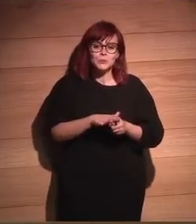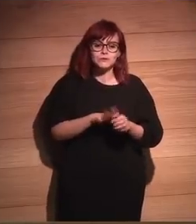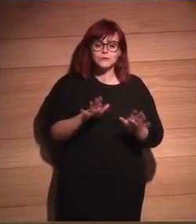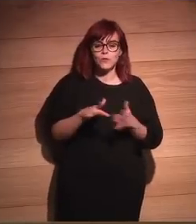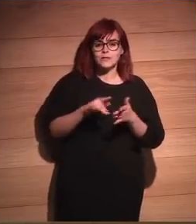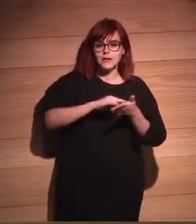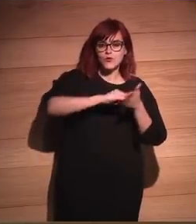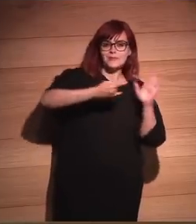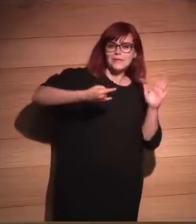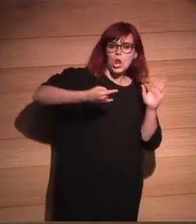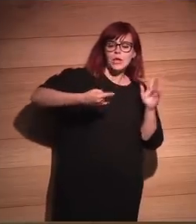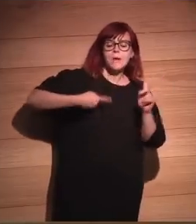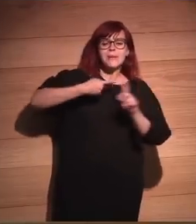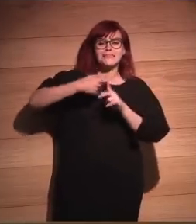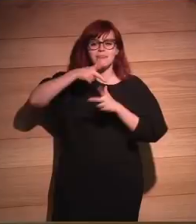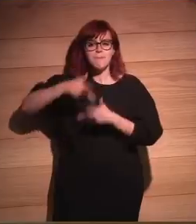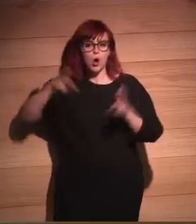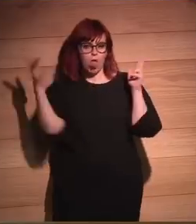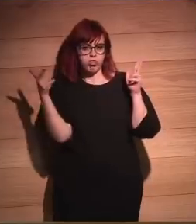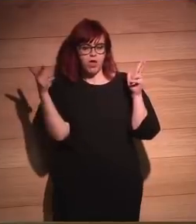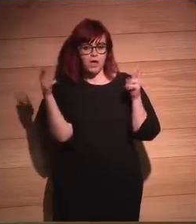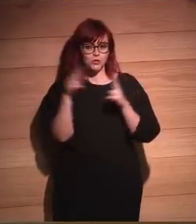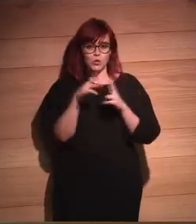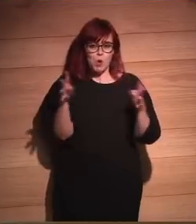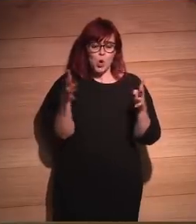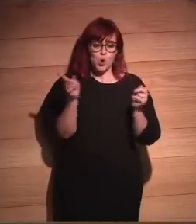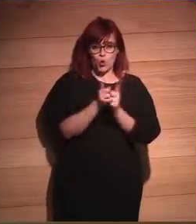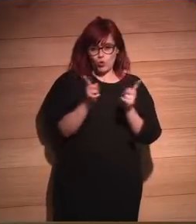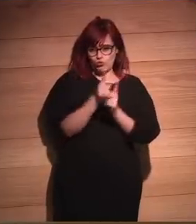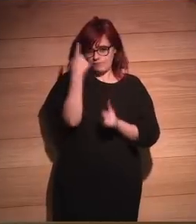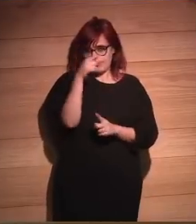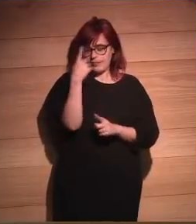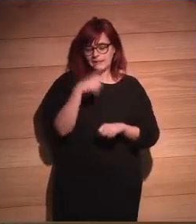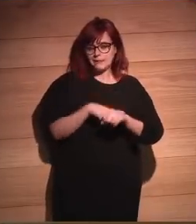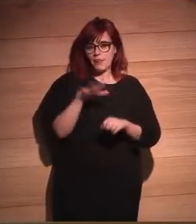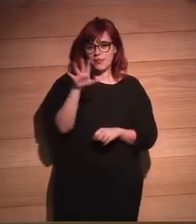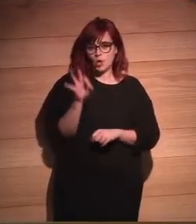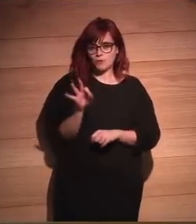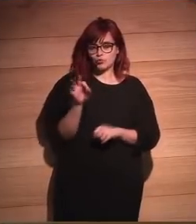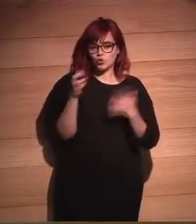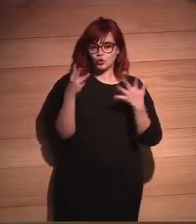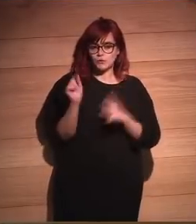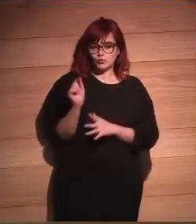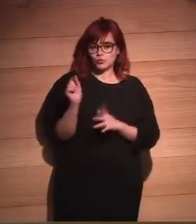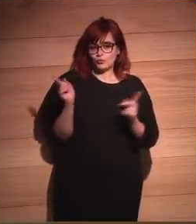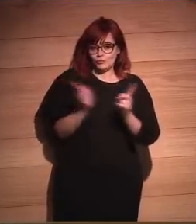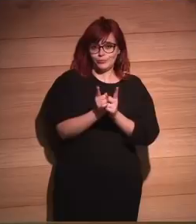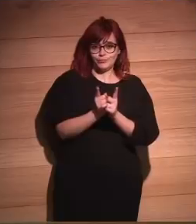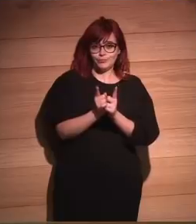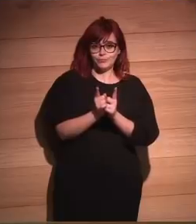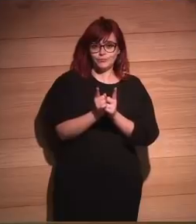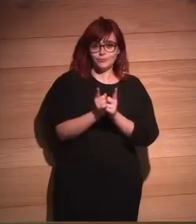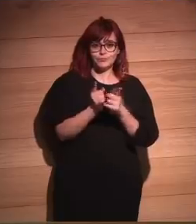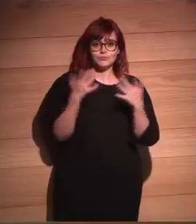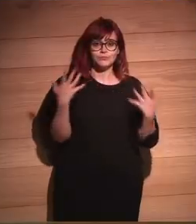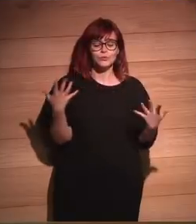nuevas tecnologías y democracia, sería un poco el tema, así muy esquemáticamente, porque sé que tengo 5 o 8 minutos o lo que sea. Bien, por lo menos